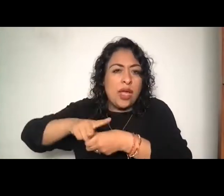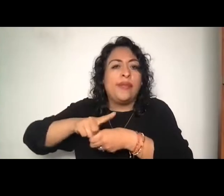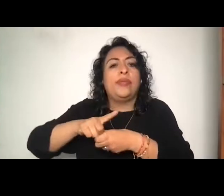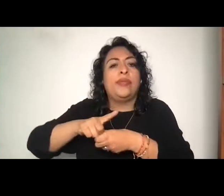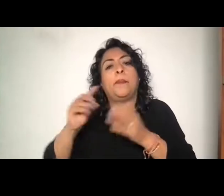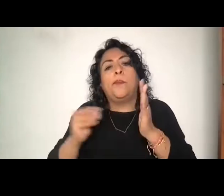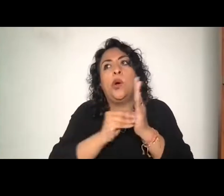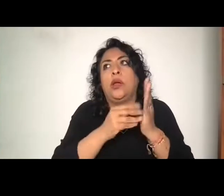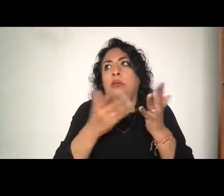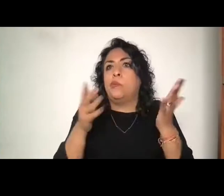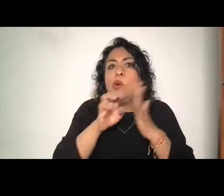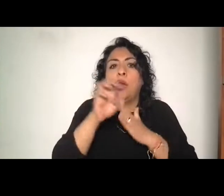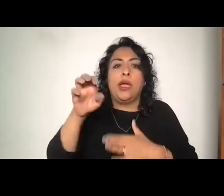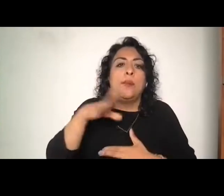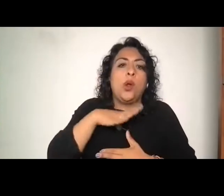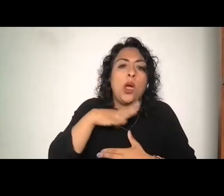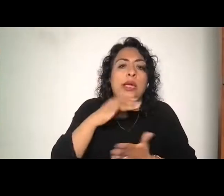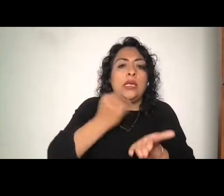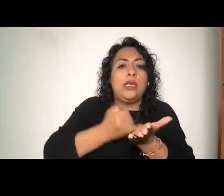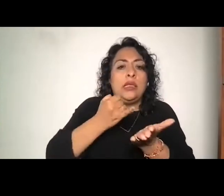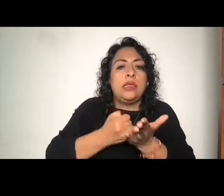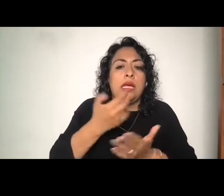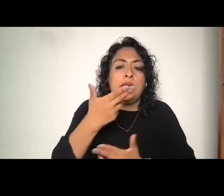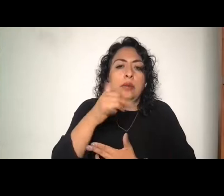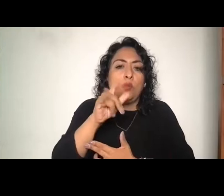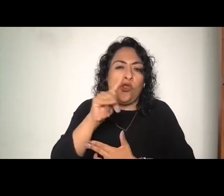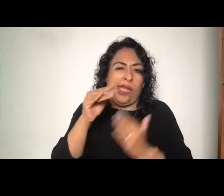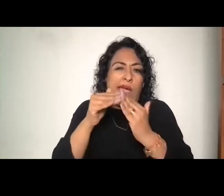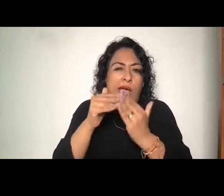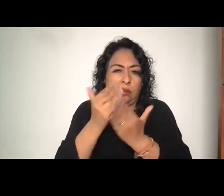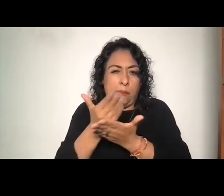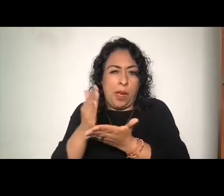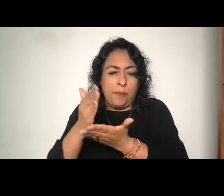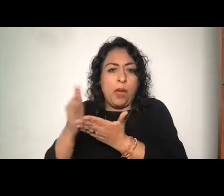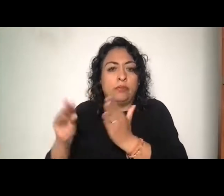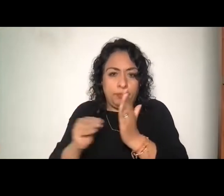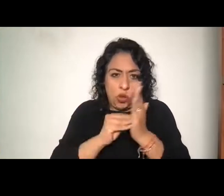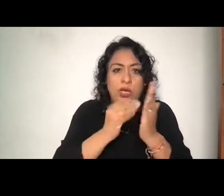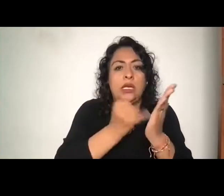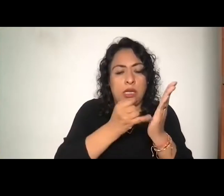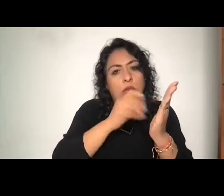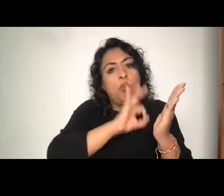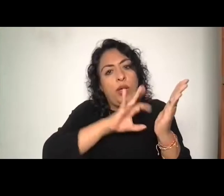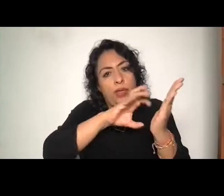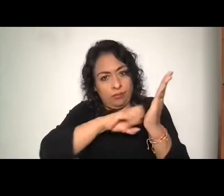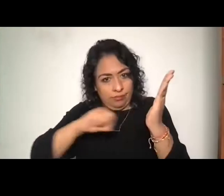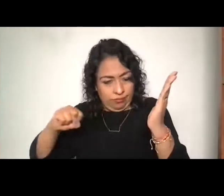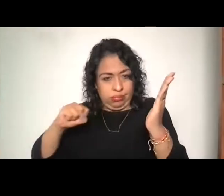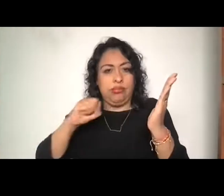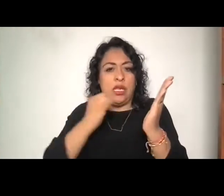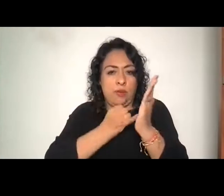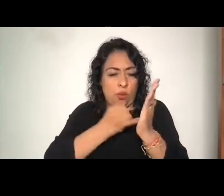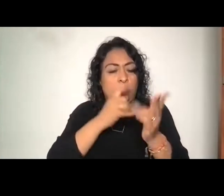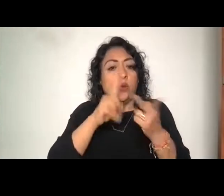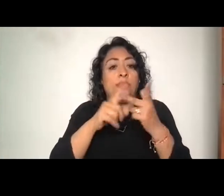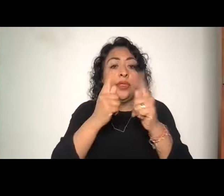si tiene intereses de hipoteca, mete esos intereses para hacer una parte de ellos deducibles, mete